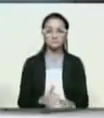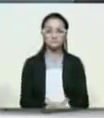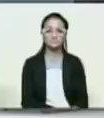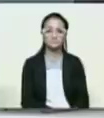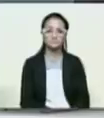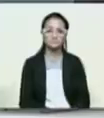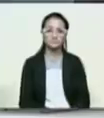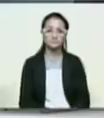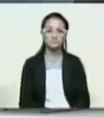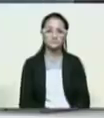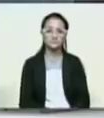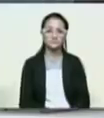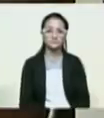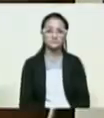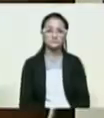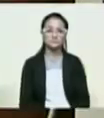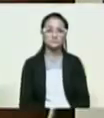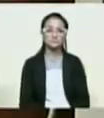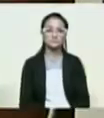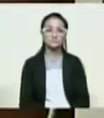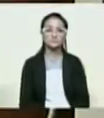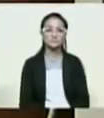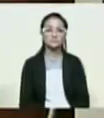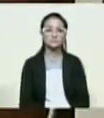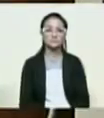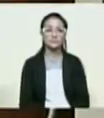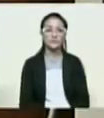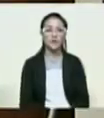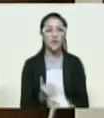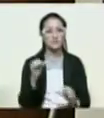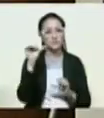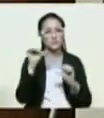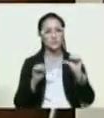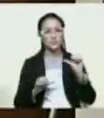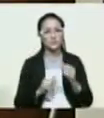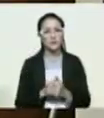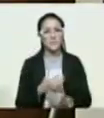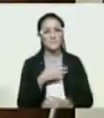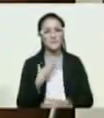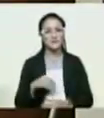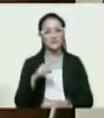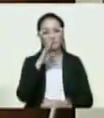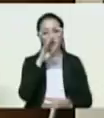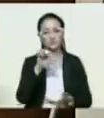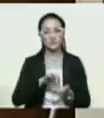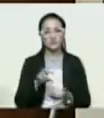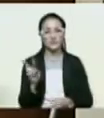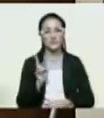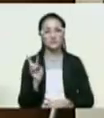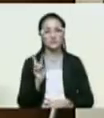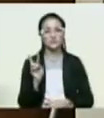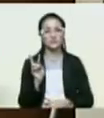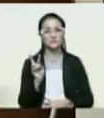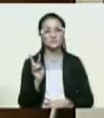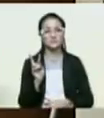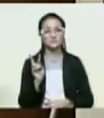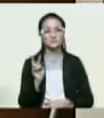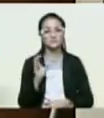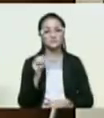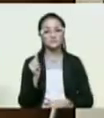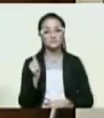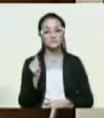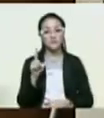escuchamos a esta hora vamos a escuchar las declaraciones del presidente del banco central de venezuela a calixto ortega